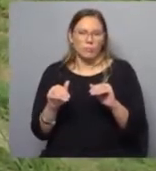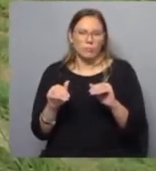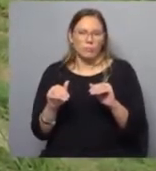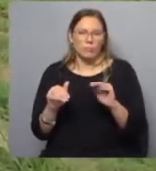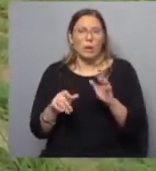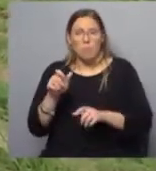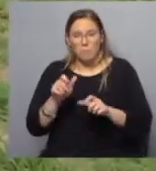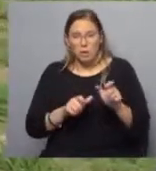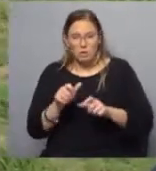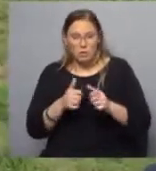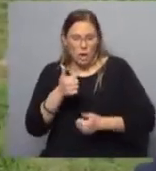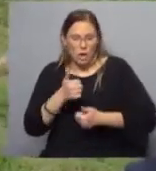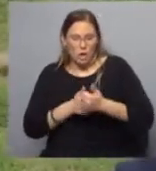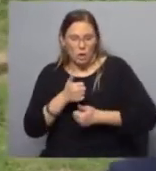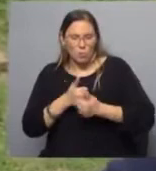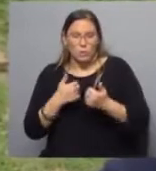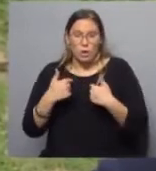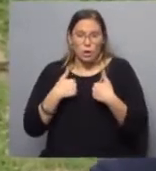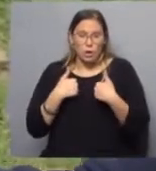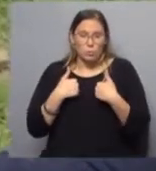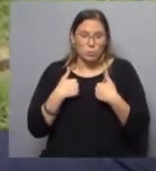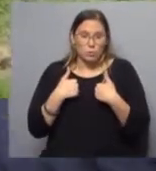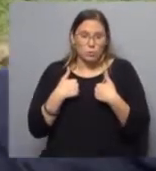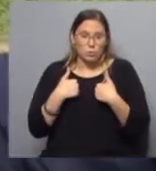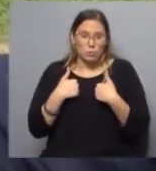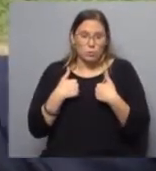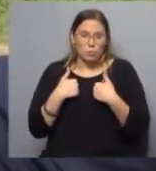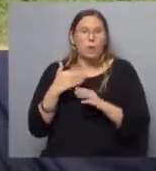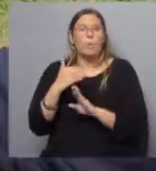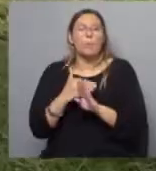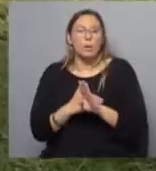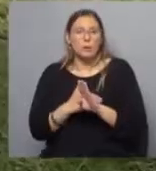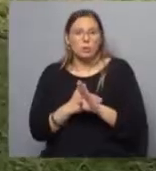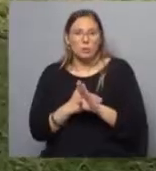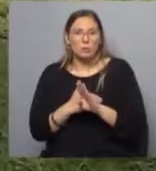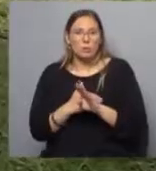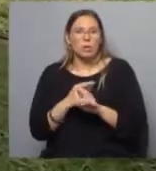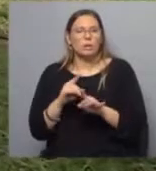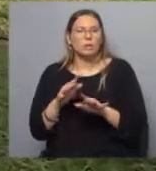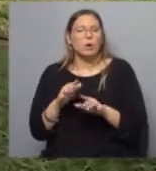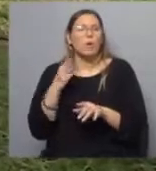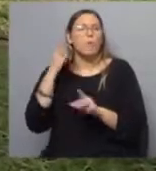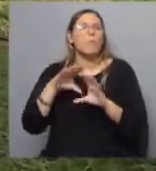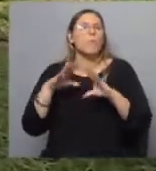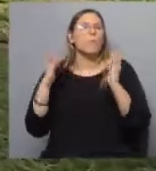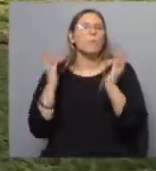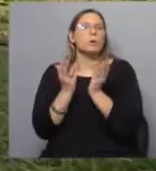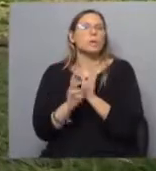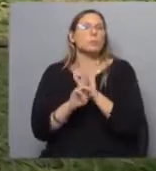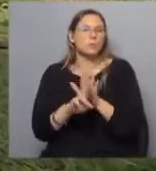las personas que compiten, inclusive conmigo, tiran con mucho menos libraje. ¿Qué implica esto de ir a un mundial representando a